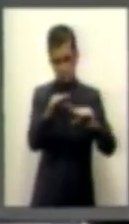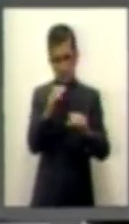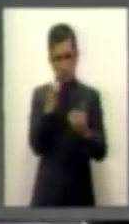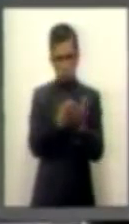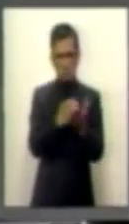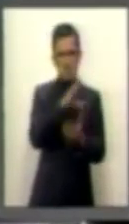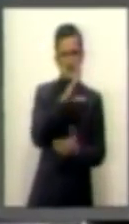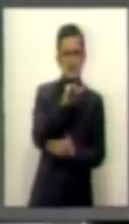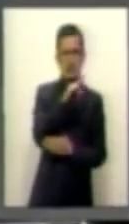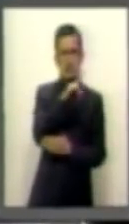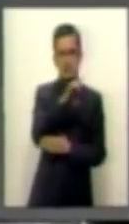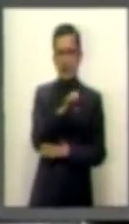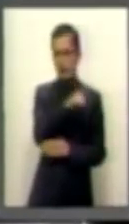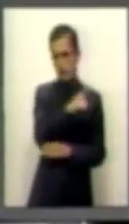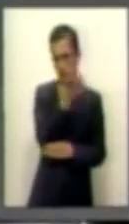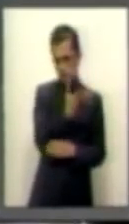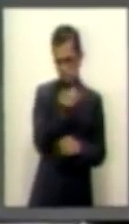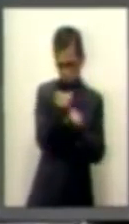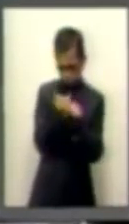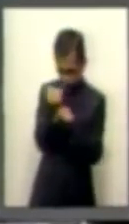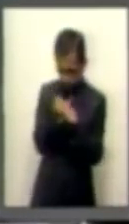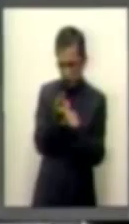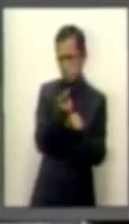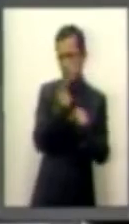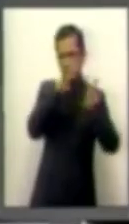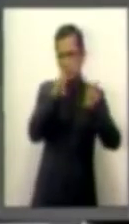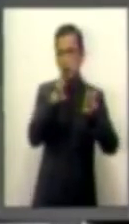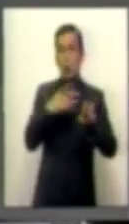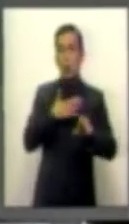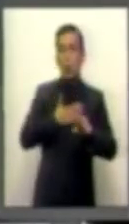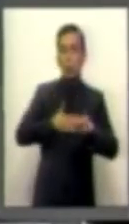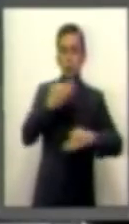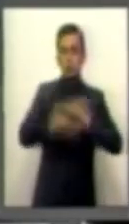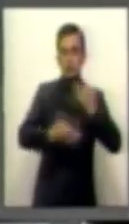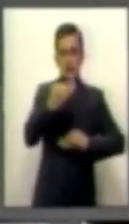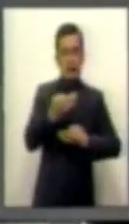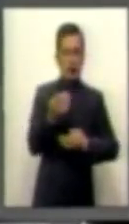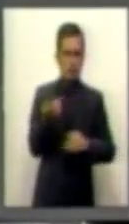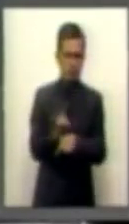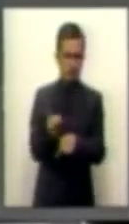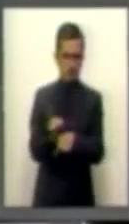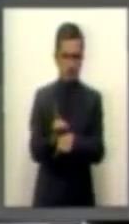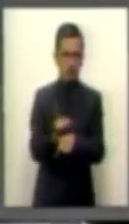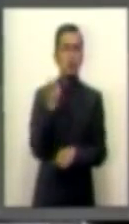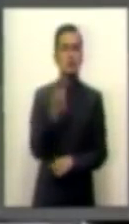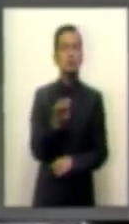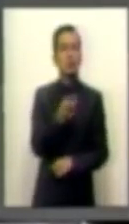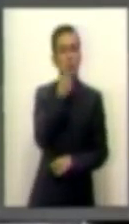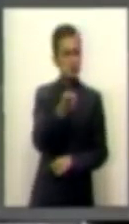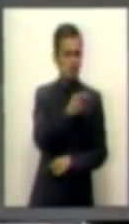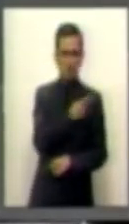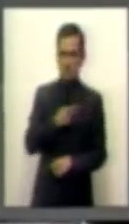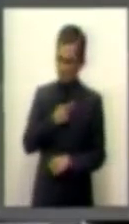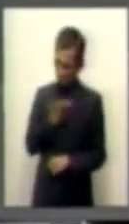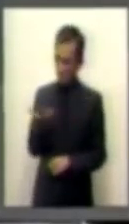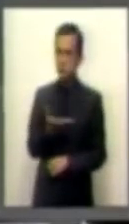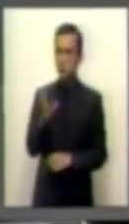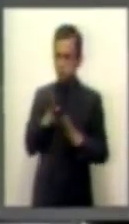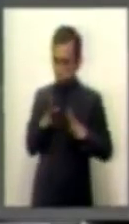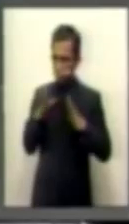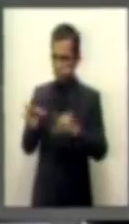titulado justicia cotidiana advierte de crear una instancia de esta naturaleza el